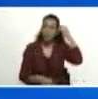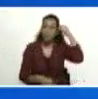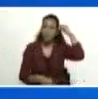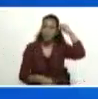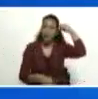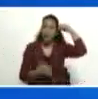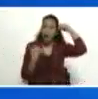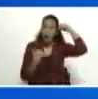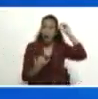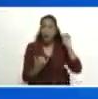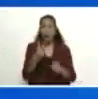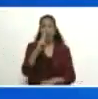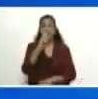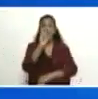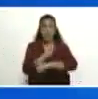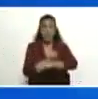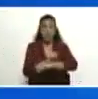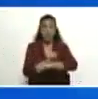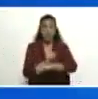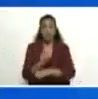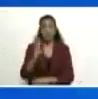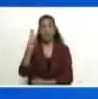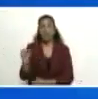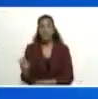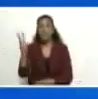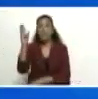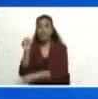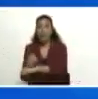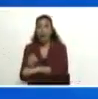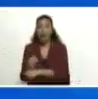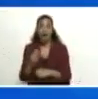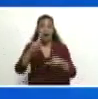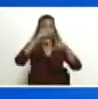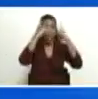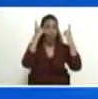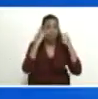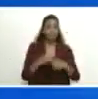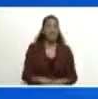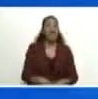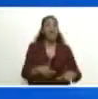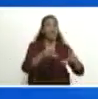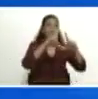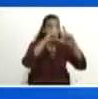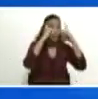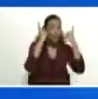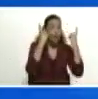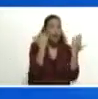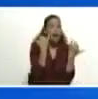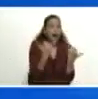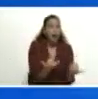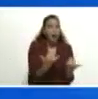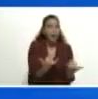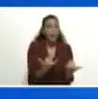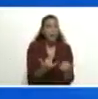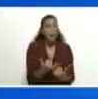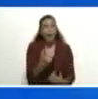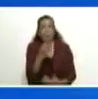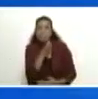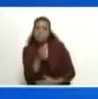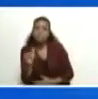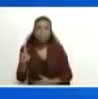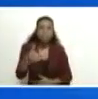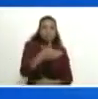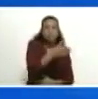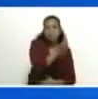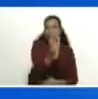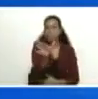Vega a Petare, de Petare a La Guaira, y nos vamos así, mira, bordeando la costa, la